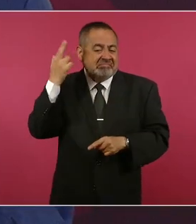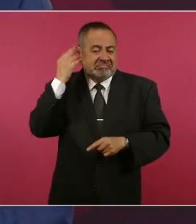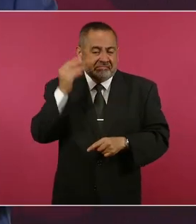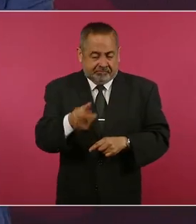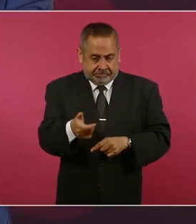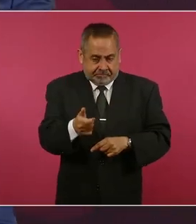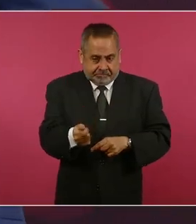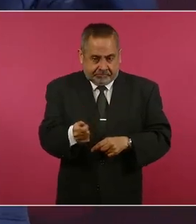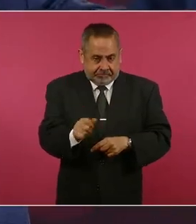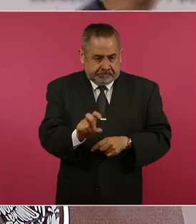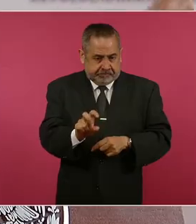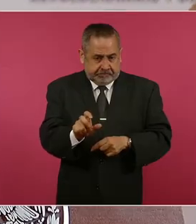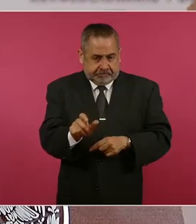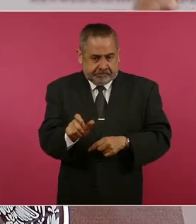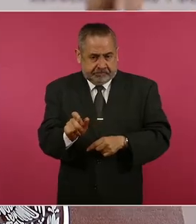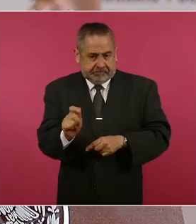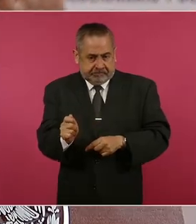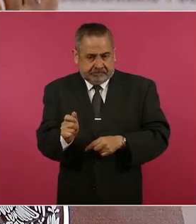Y la televisión,